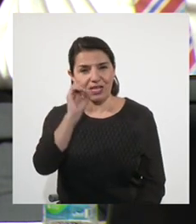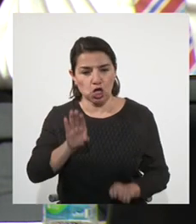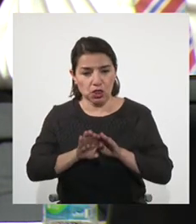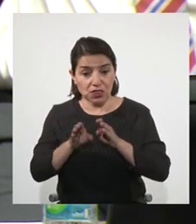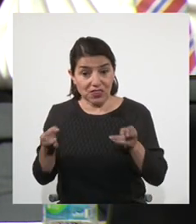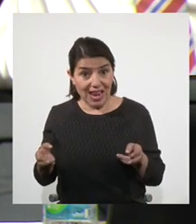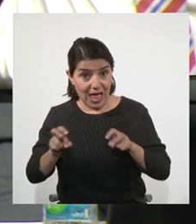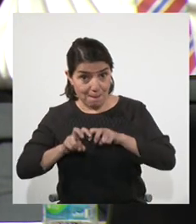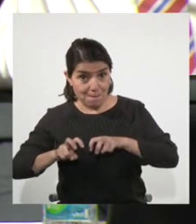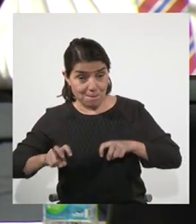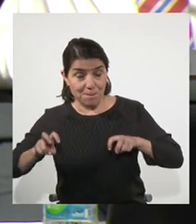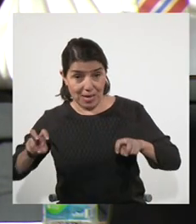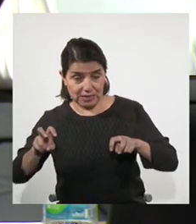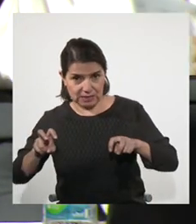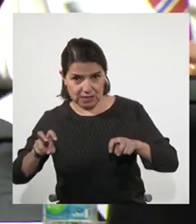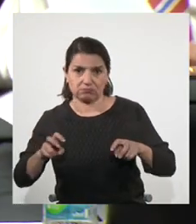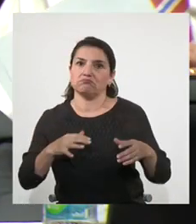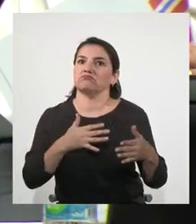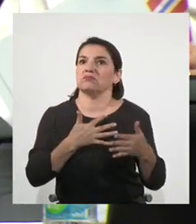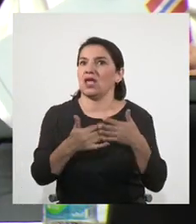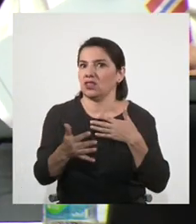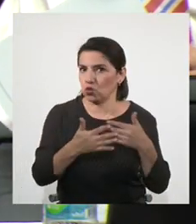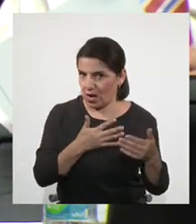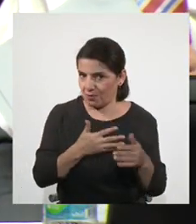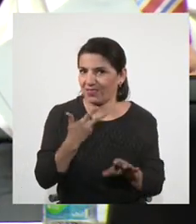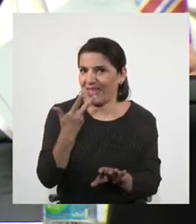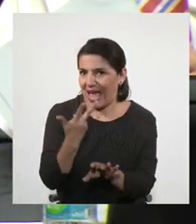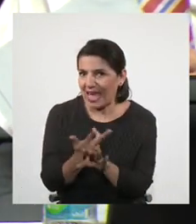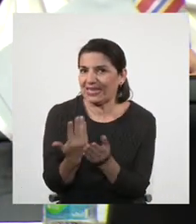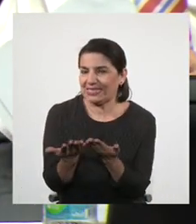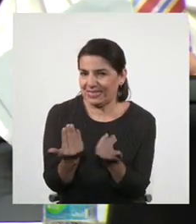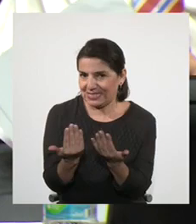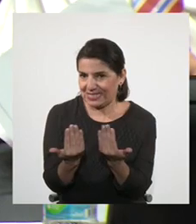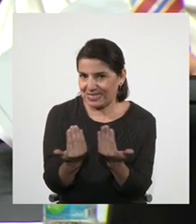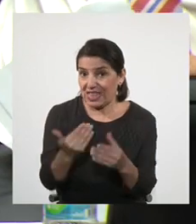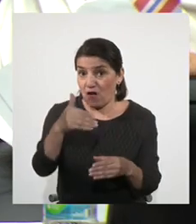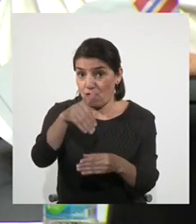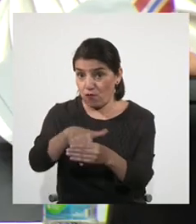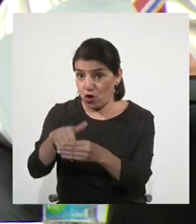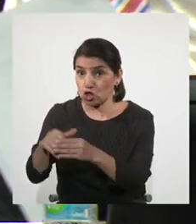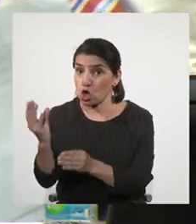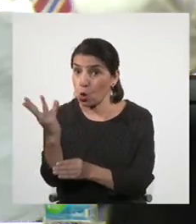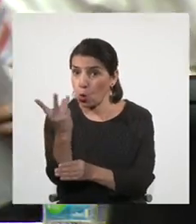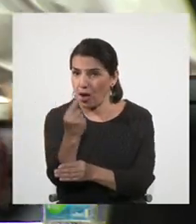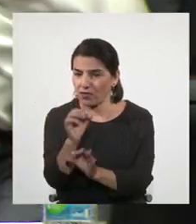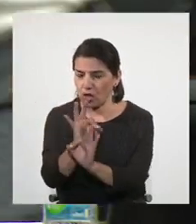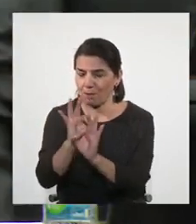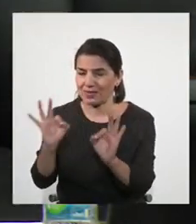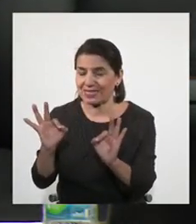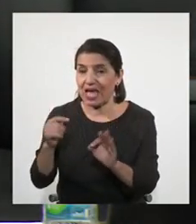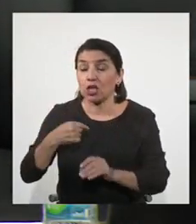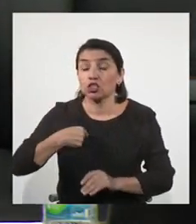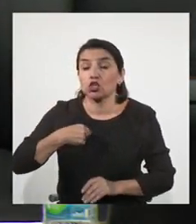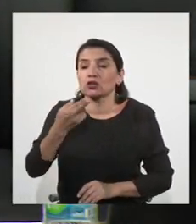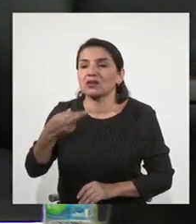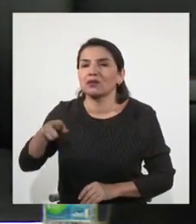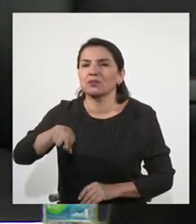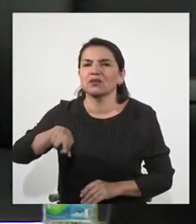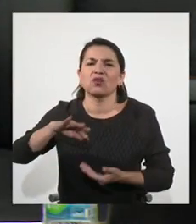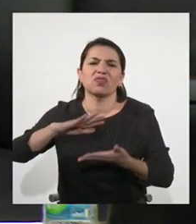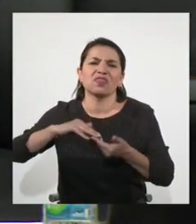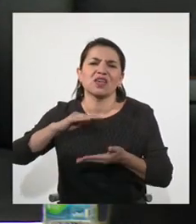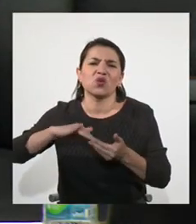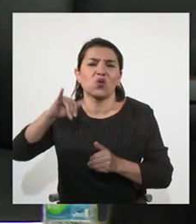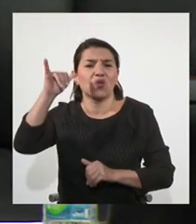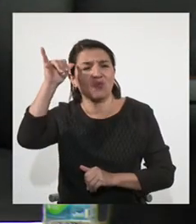porque naturalmente si se requería un quórum especial, que yo, repito, pido disculpas por no haberlo señalado en su momento,